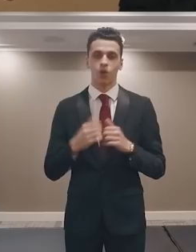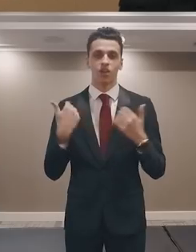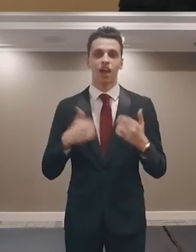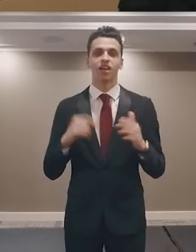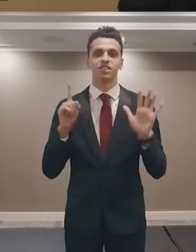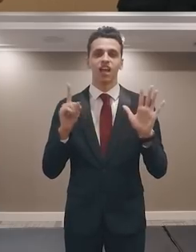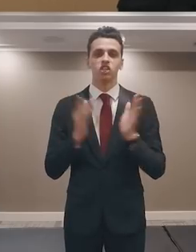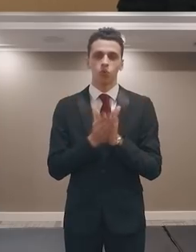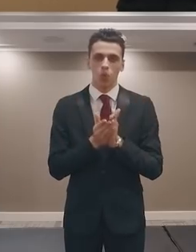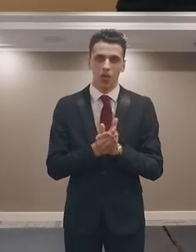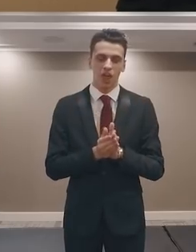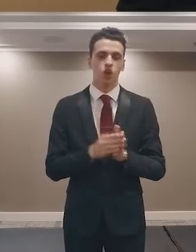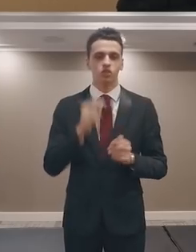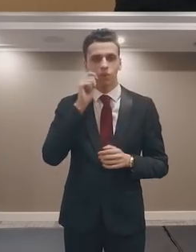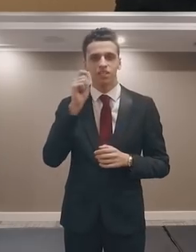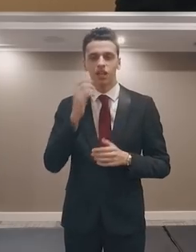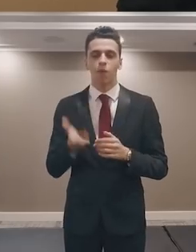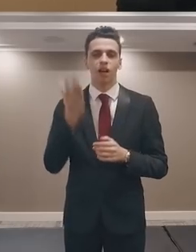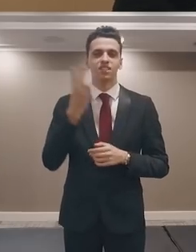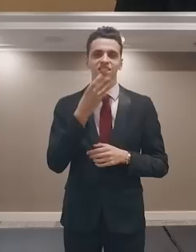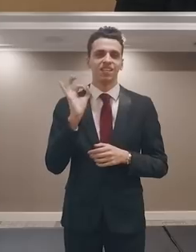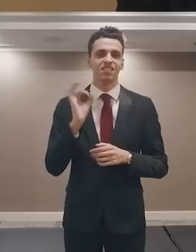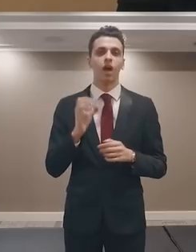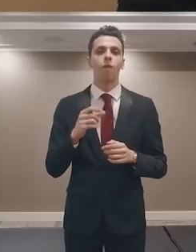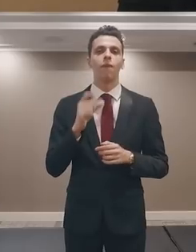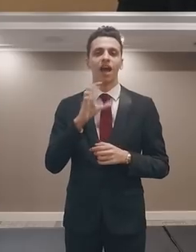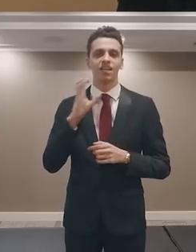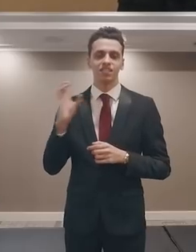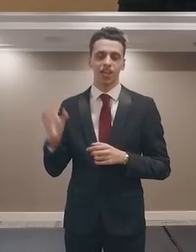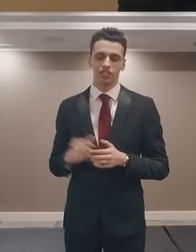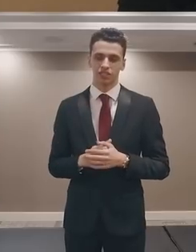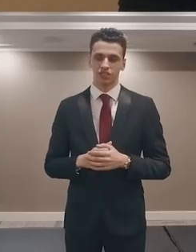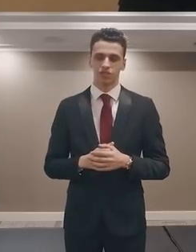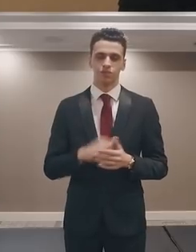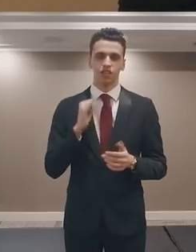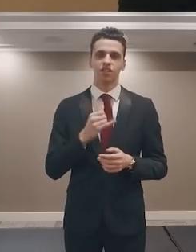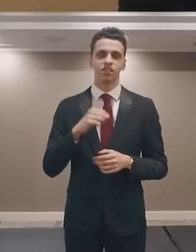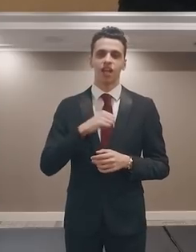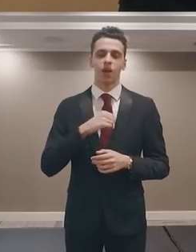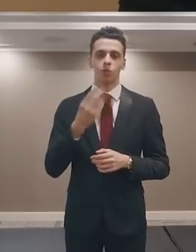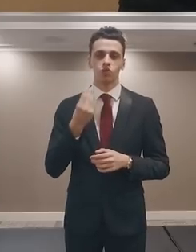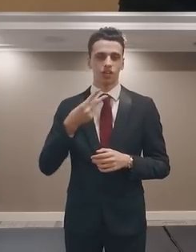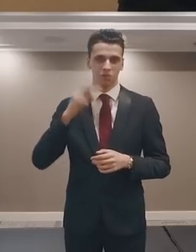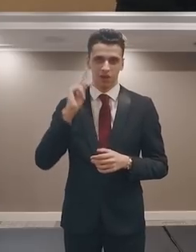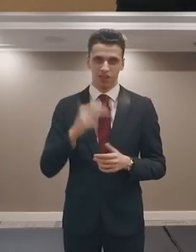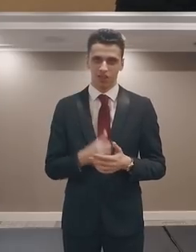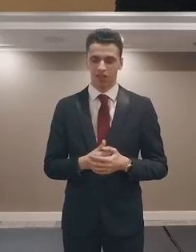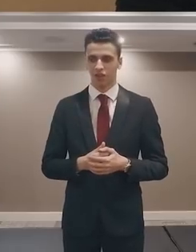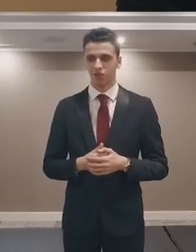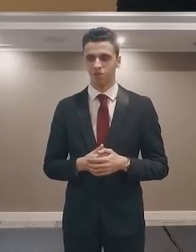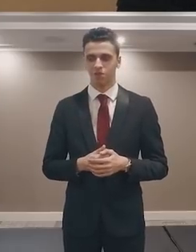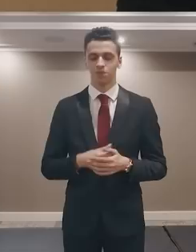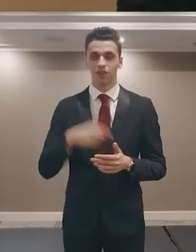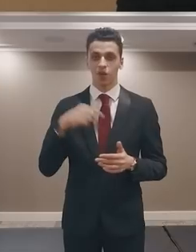cruceros ha visitado más de 30 países tienen muchos resultados mucha experiencia así que nosotros va a contar ahora es de vital importancia